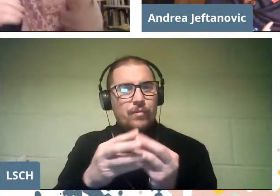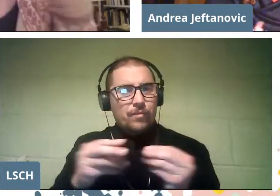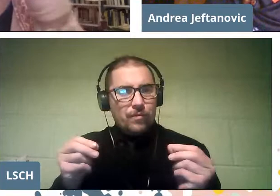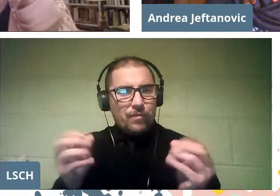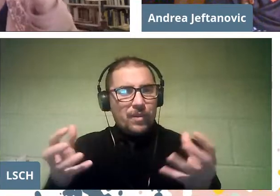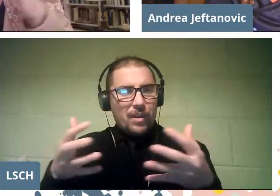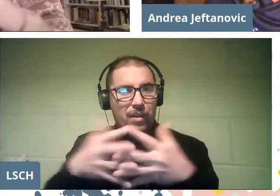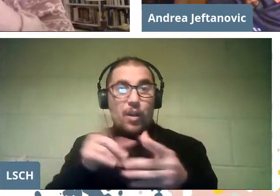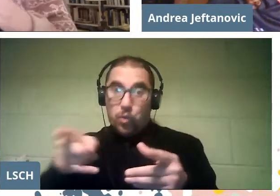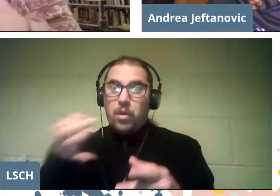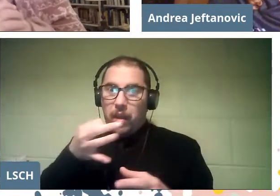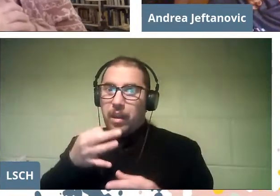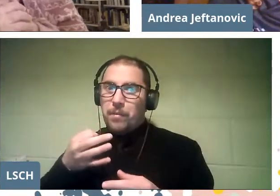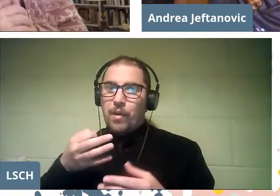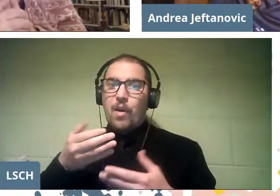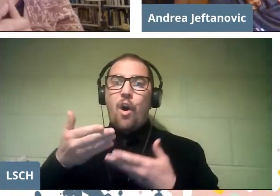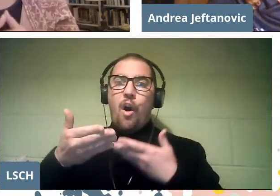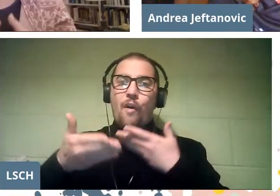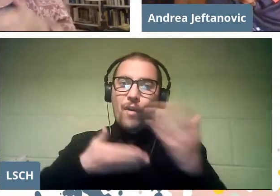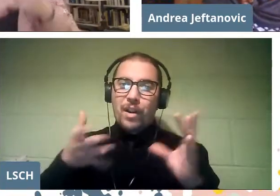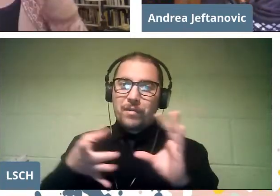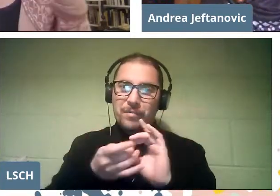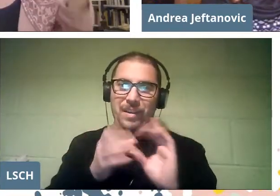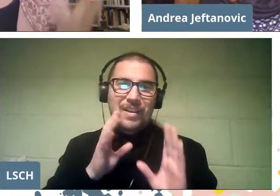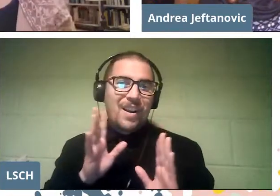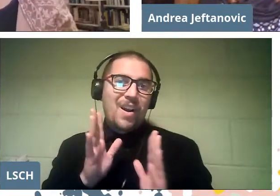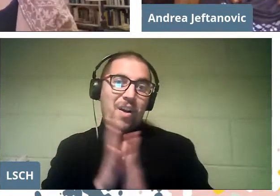Viniendo de ti, espero no haber sido precisa